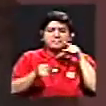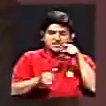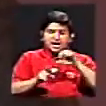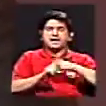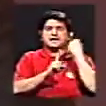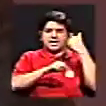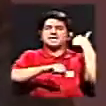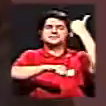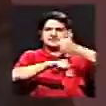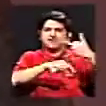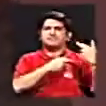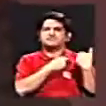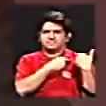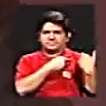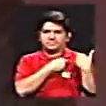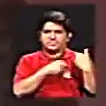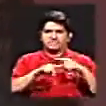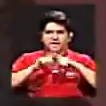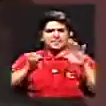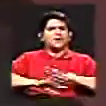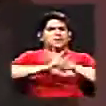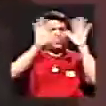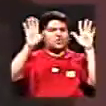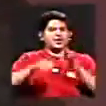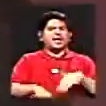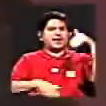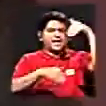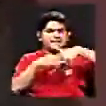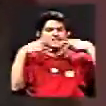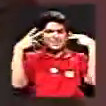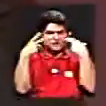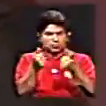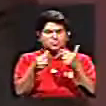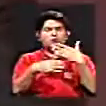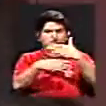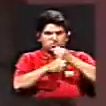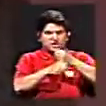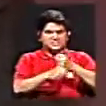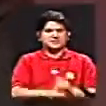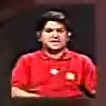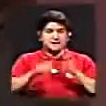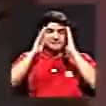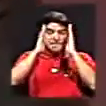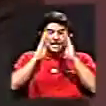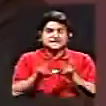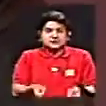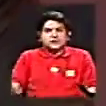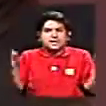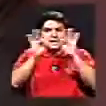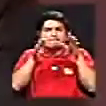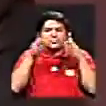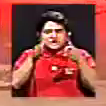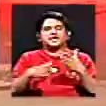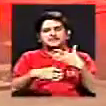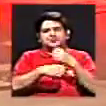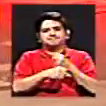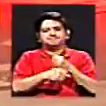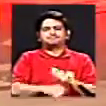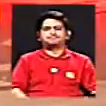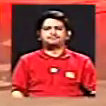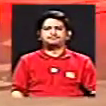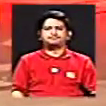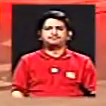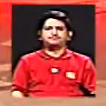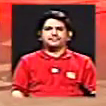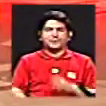sí establecer las responsabilidades, pero está claro que la intervención inmediata que hay que realizar en atención a la importancia de esa vía pues tiene que darse. Para